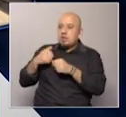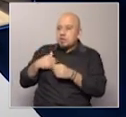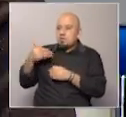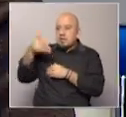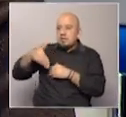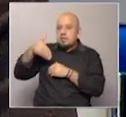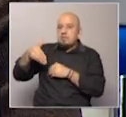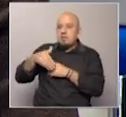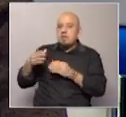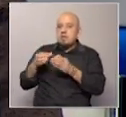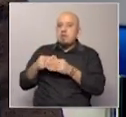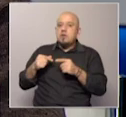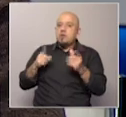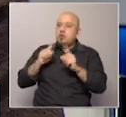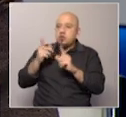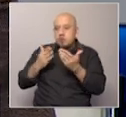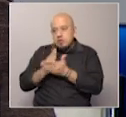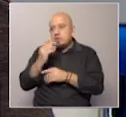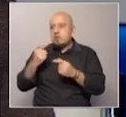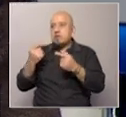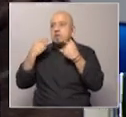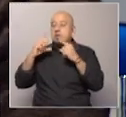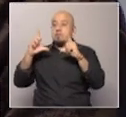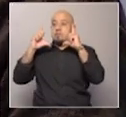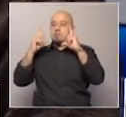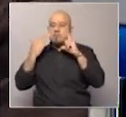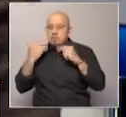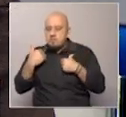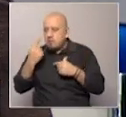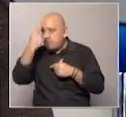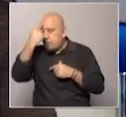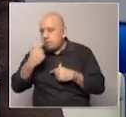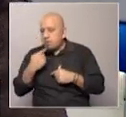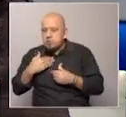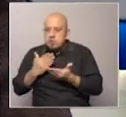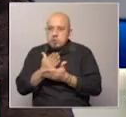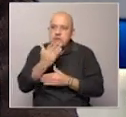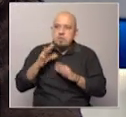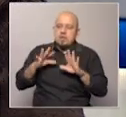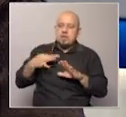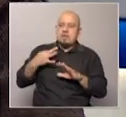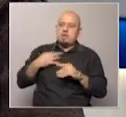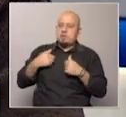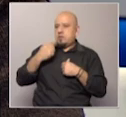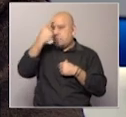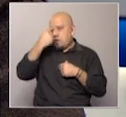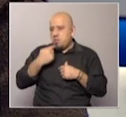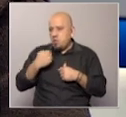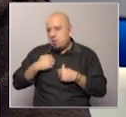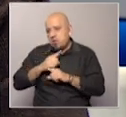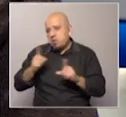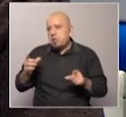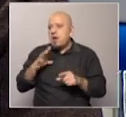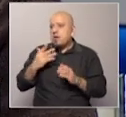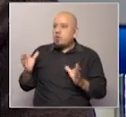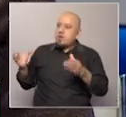participan no siempre está cáritas que aparte después de 10 años pero te quiero decir entonces hay un spot donde donde se presenta el equipo de